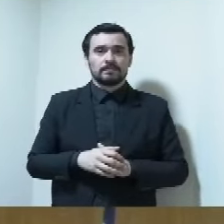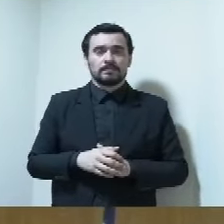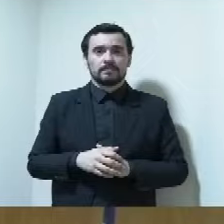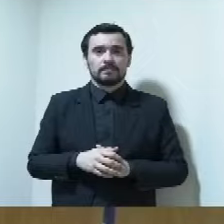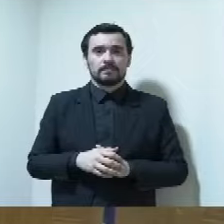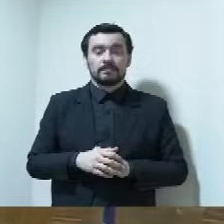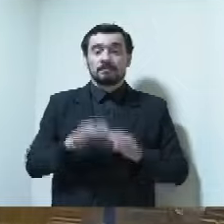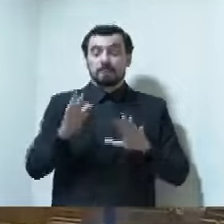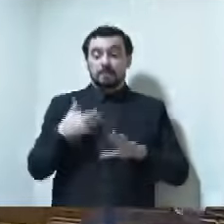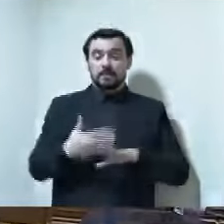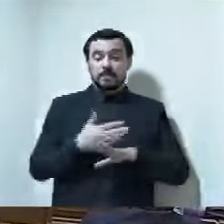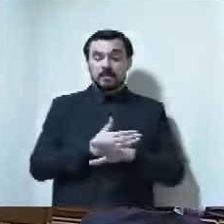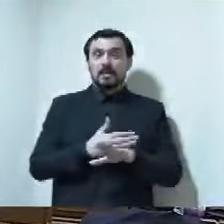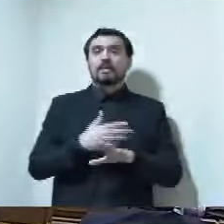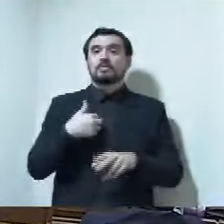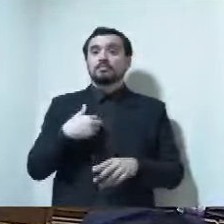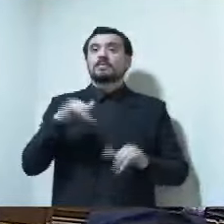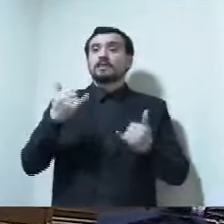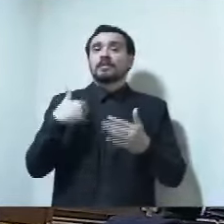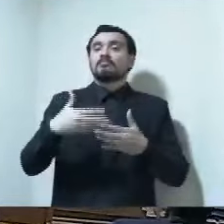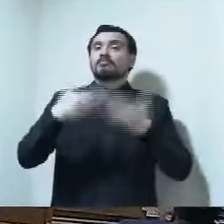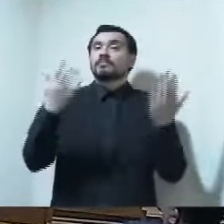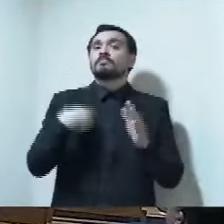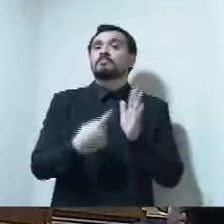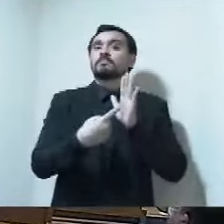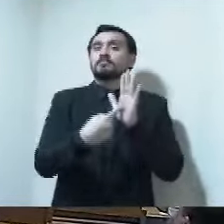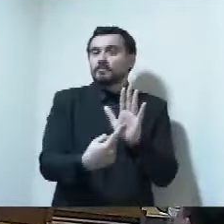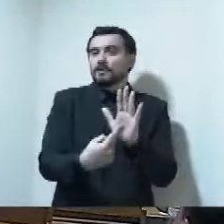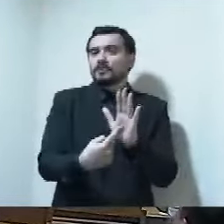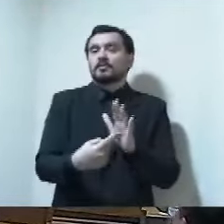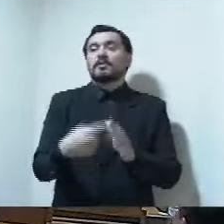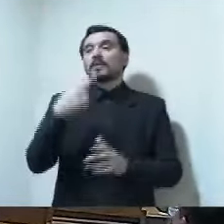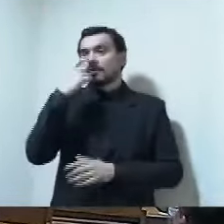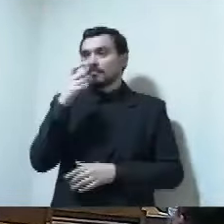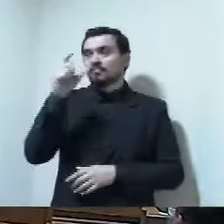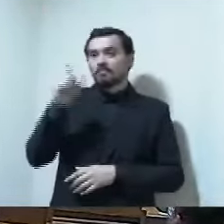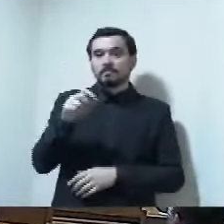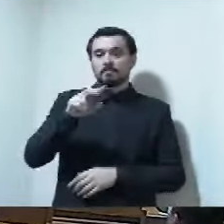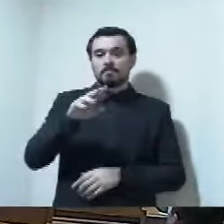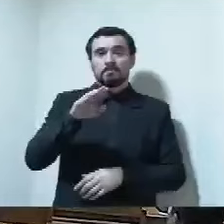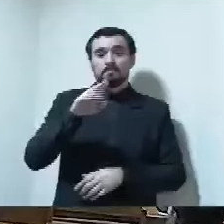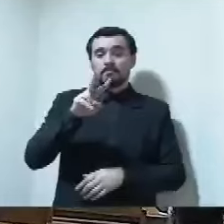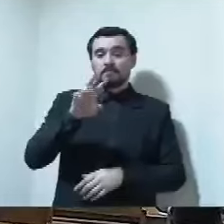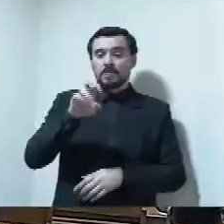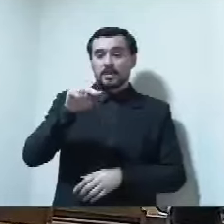Más temprano habíamos celebrado y habíamos presentado a nuestros héroes de Veneratio, pero ahora quiero rendir un